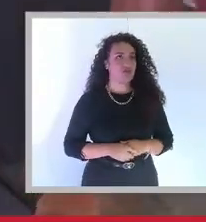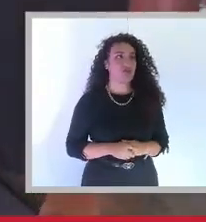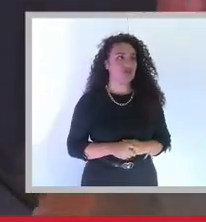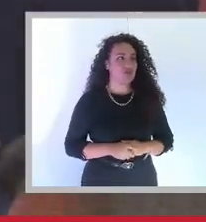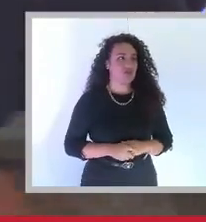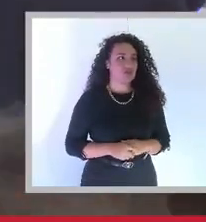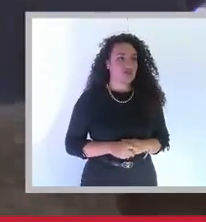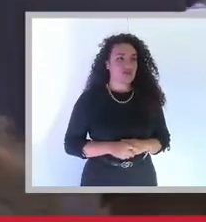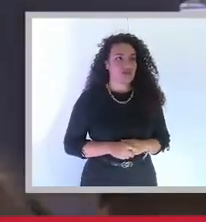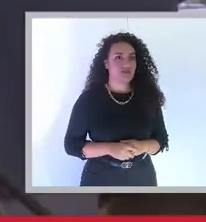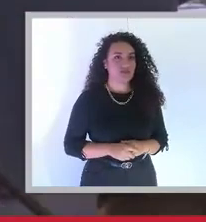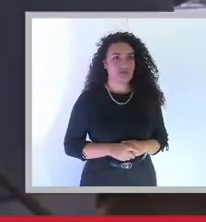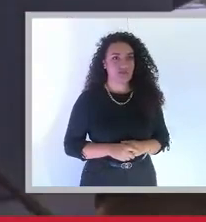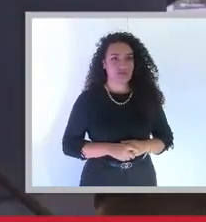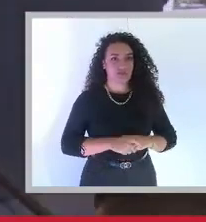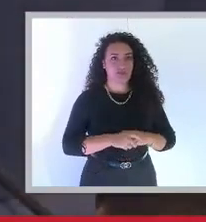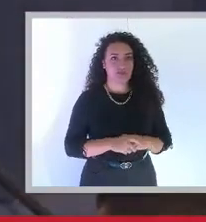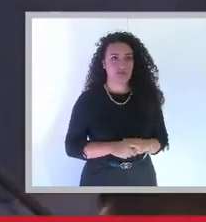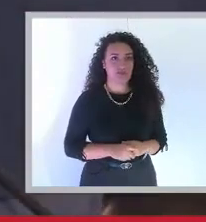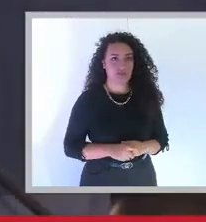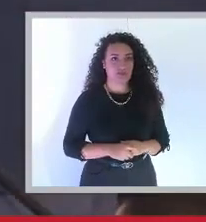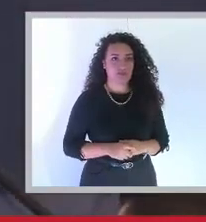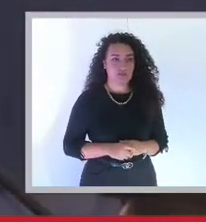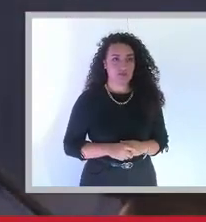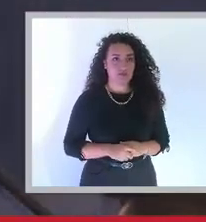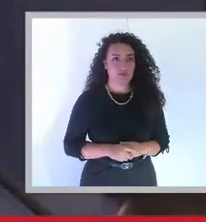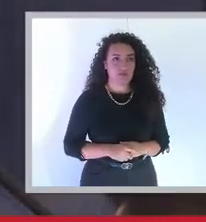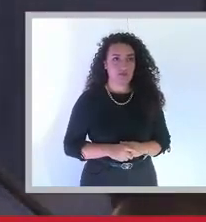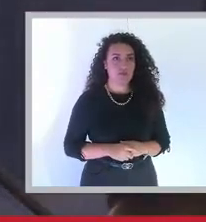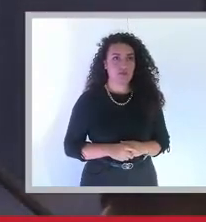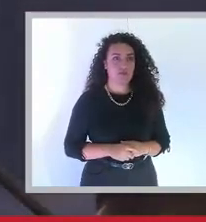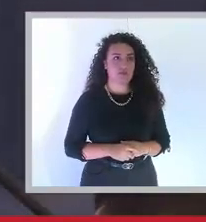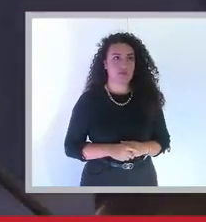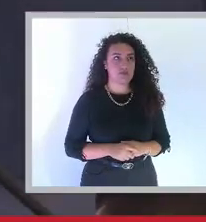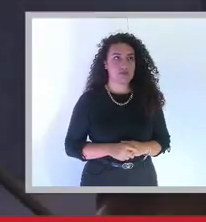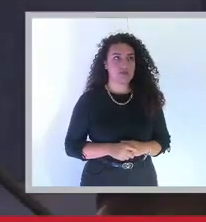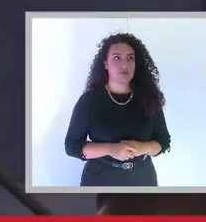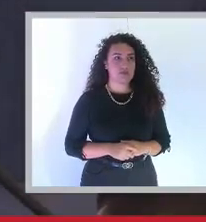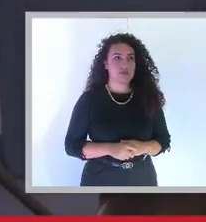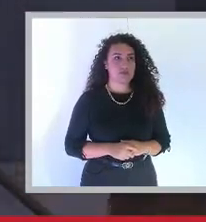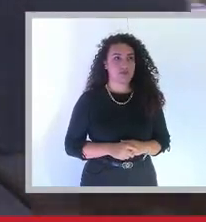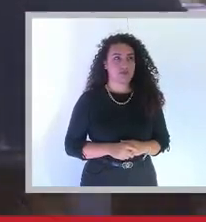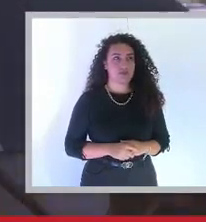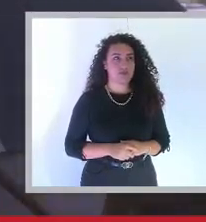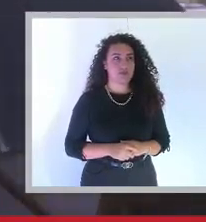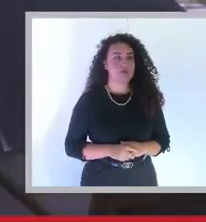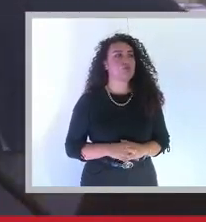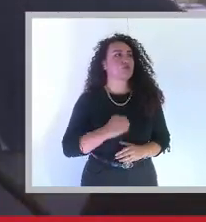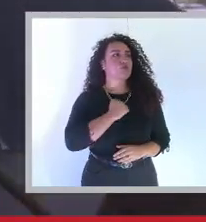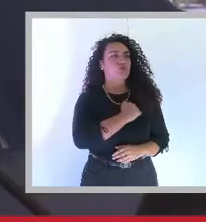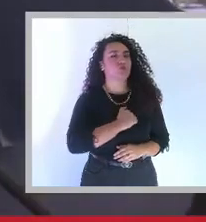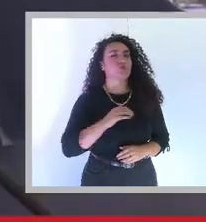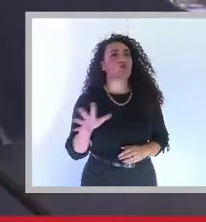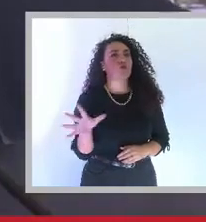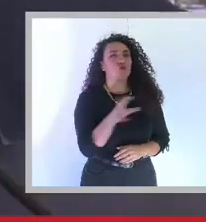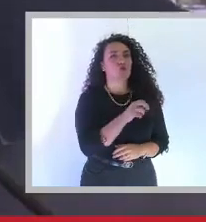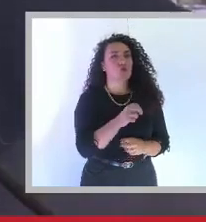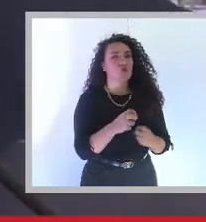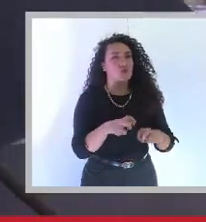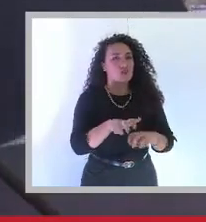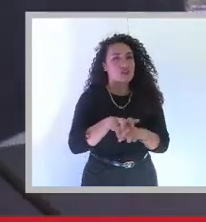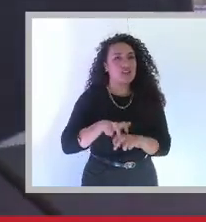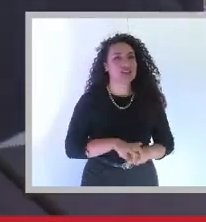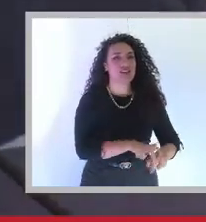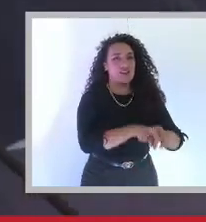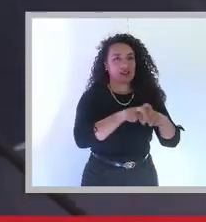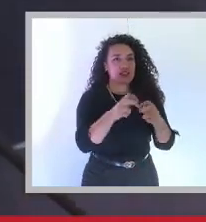Entonces, les estoy diciendo que vamos a pedirles a todos que tomen asiento. Los que están